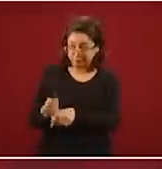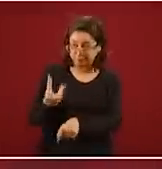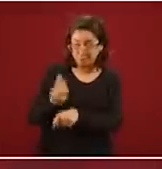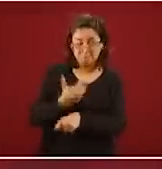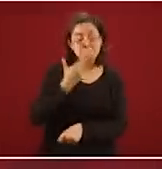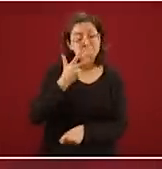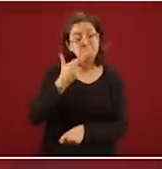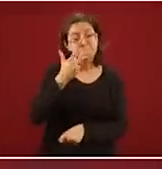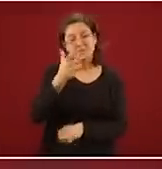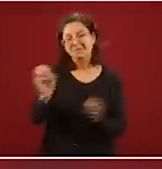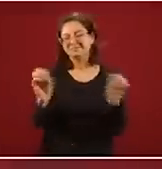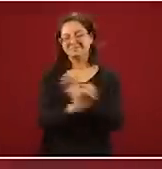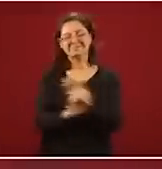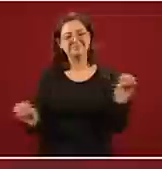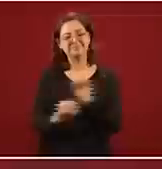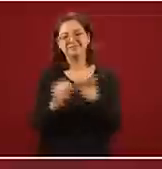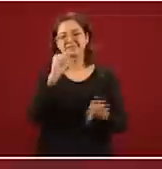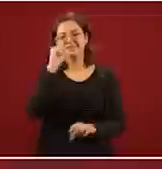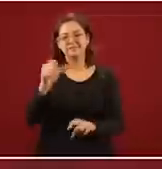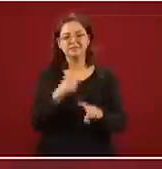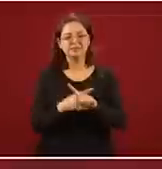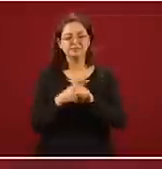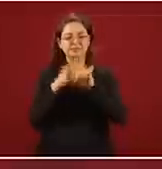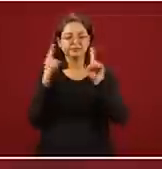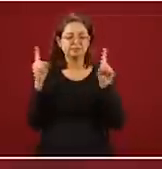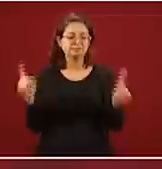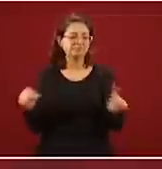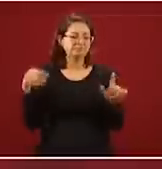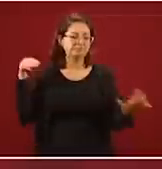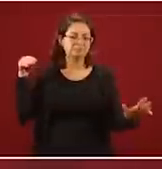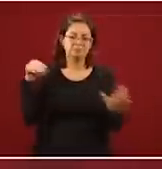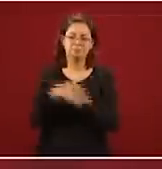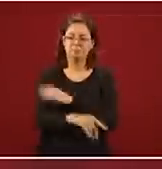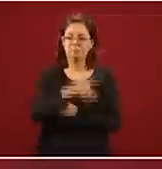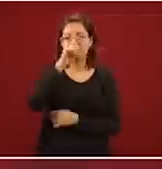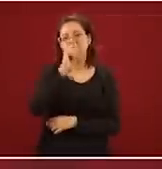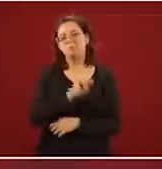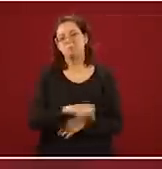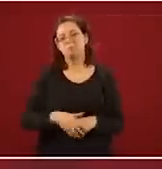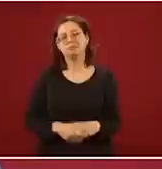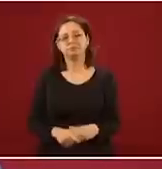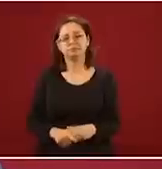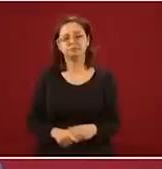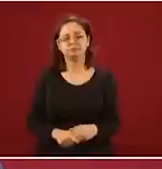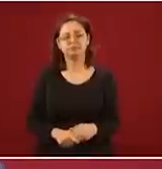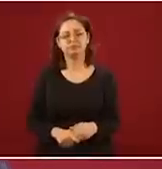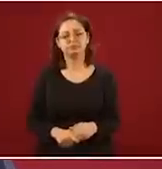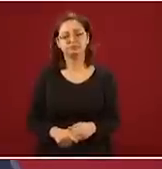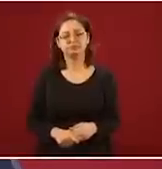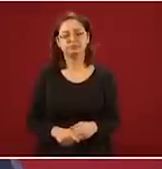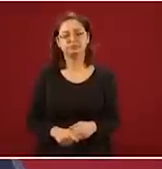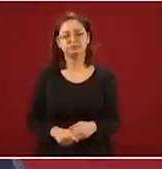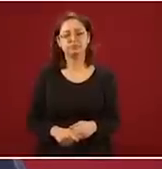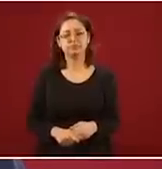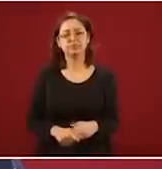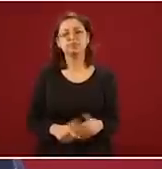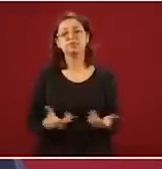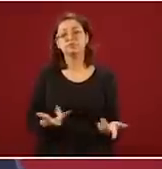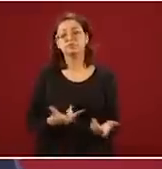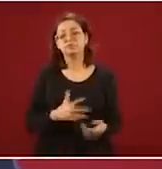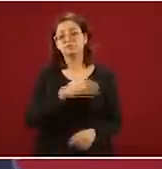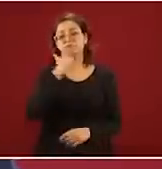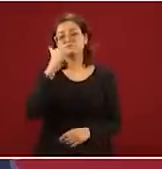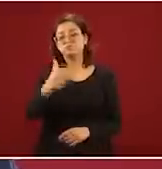contrario, ¿sí?, se echó a perder, sobre todo por la